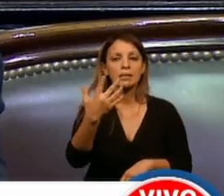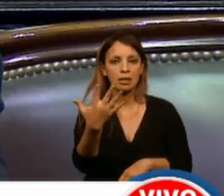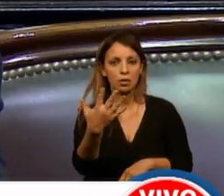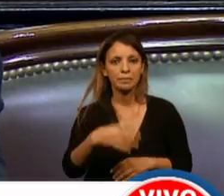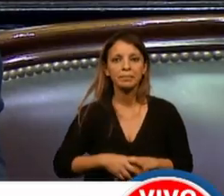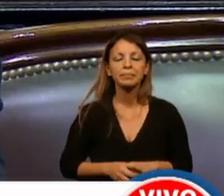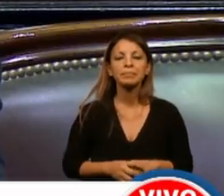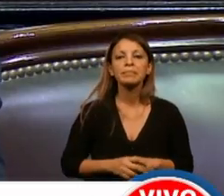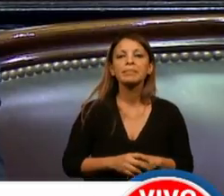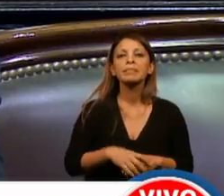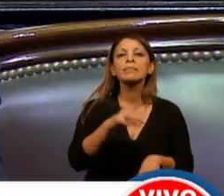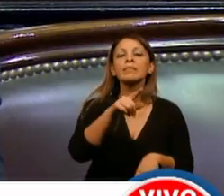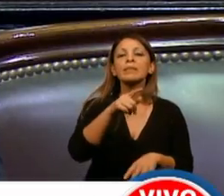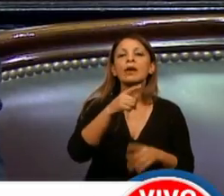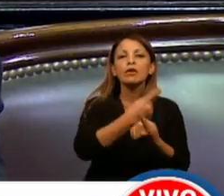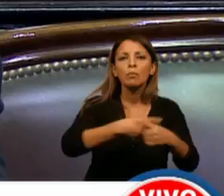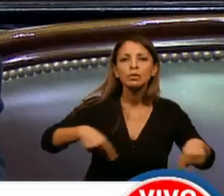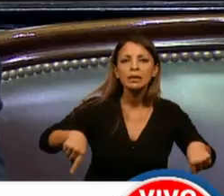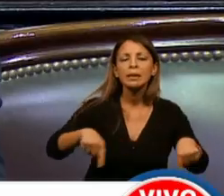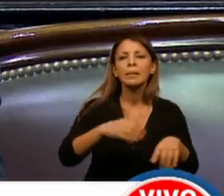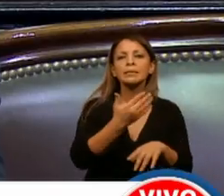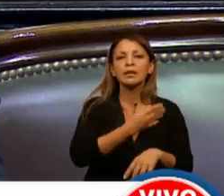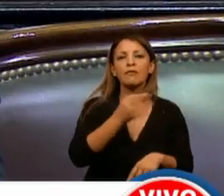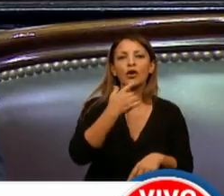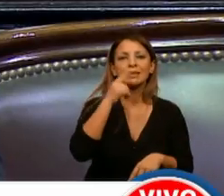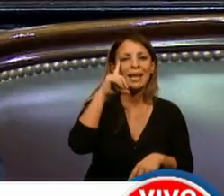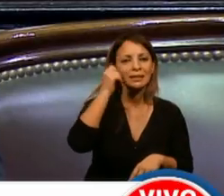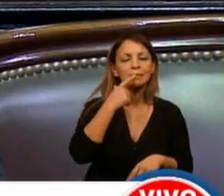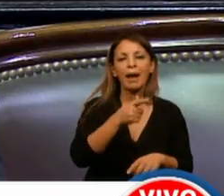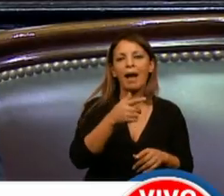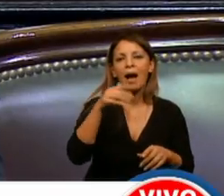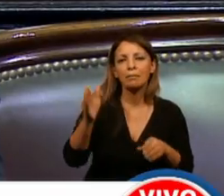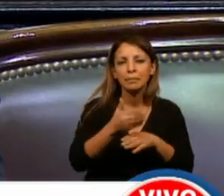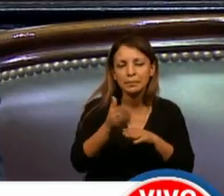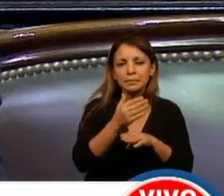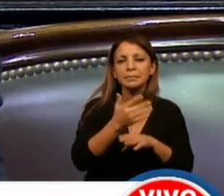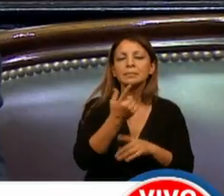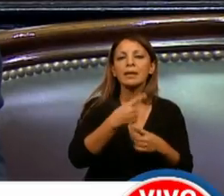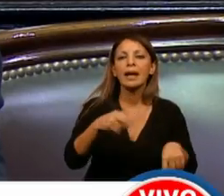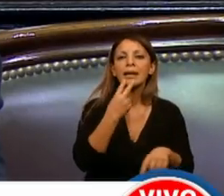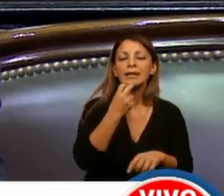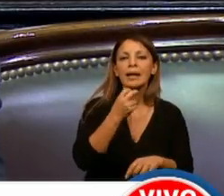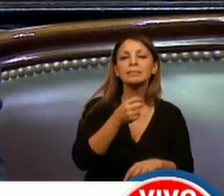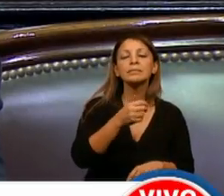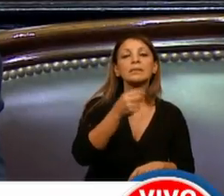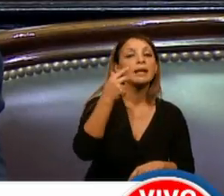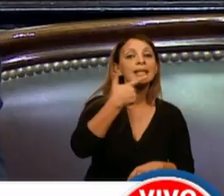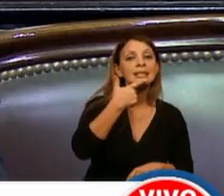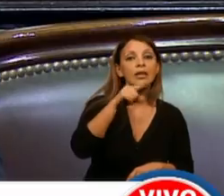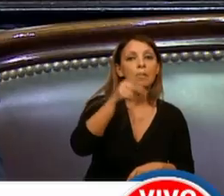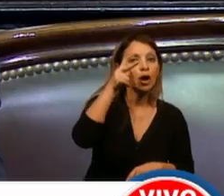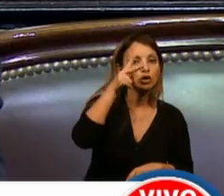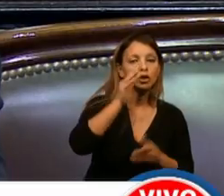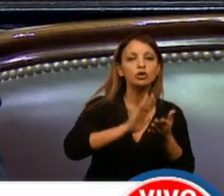el uso de combustibles fósiles para generar energía en el año 2015 17,8 en millones de metros